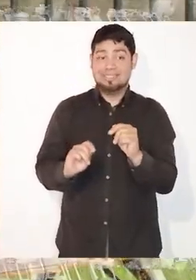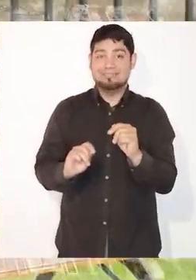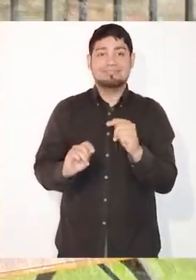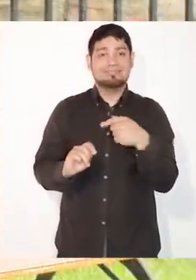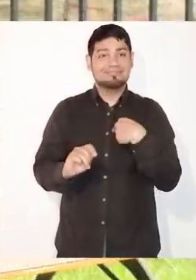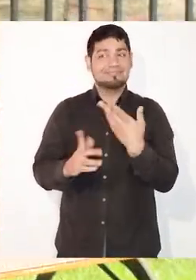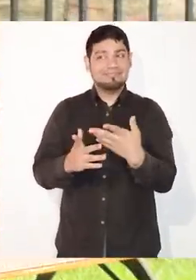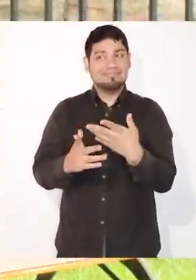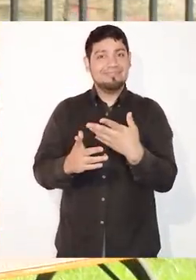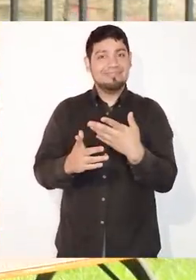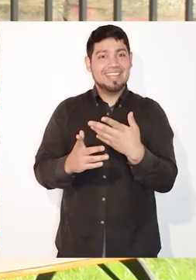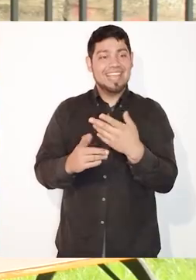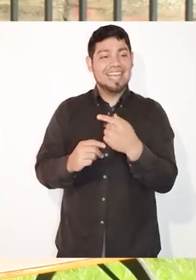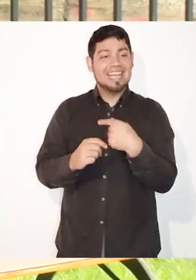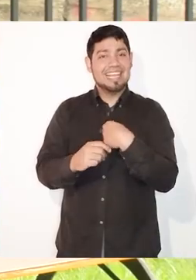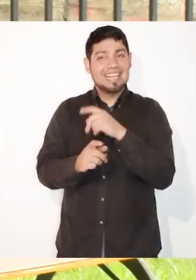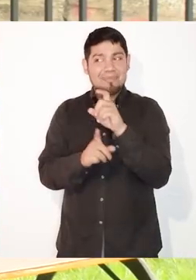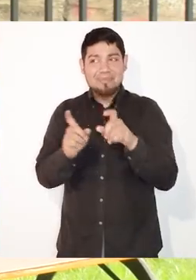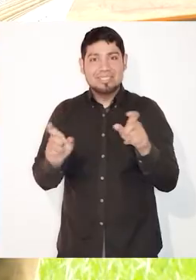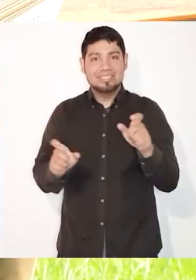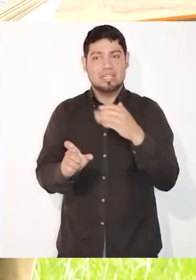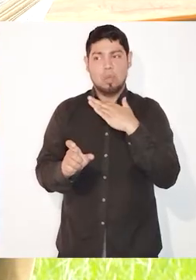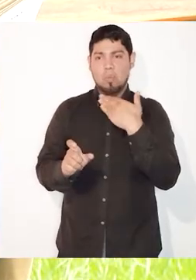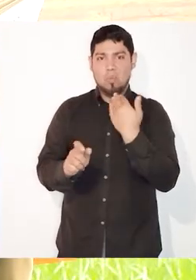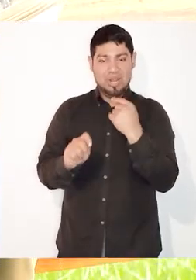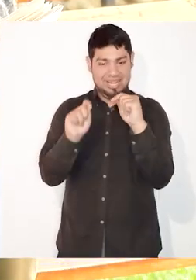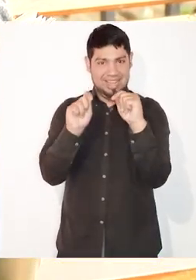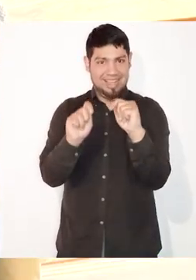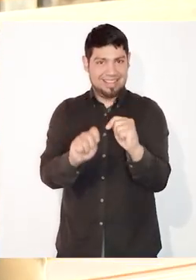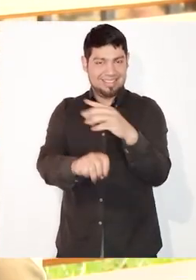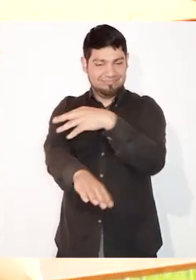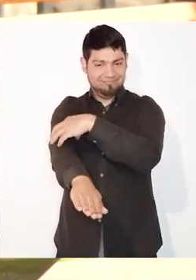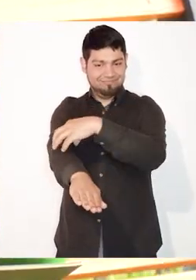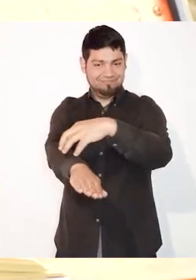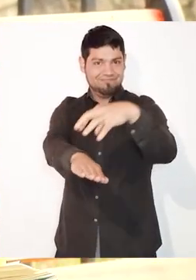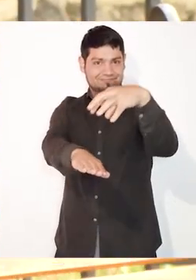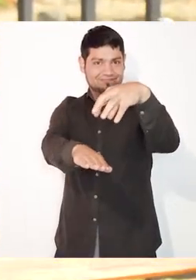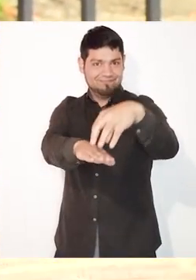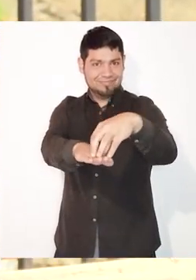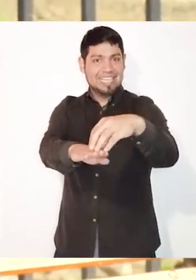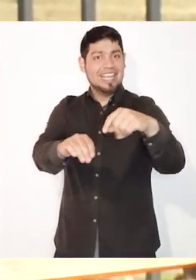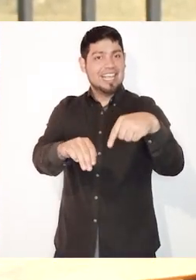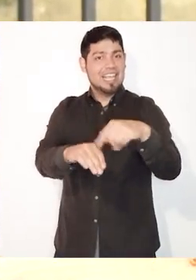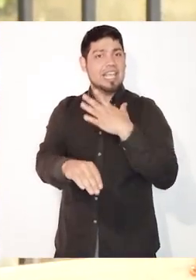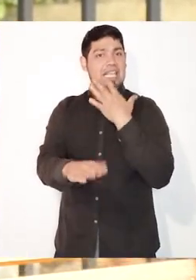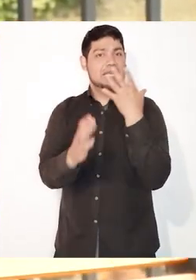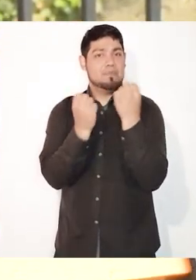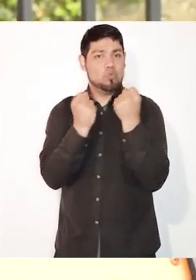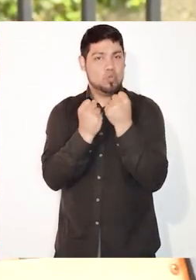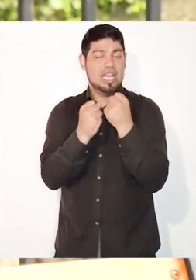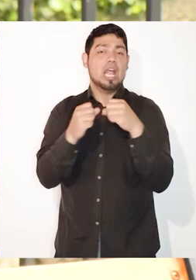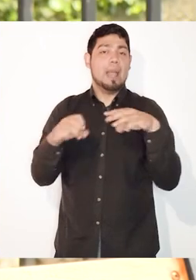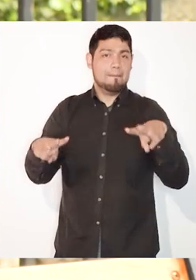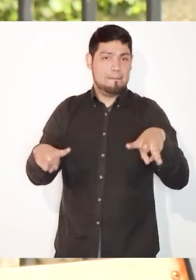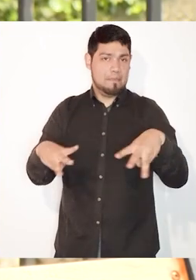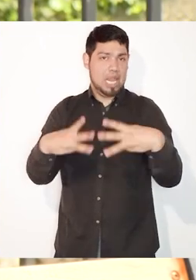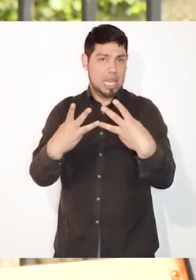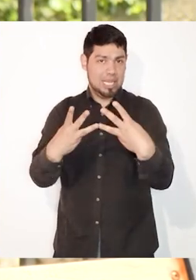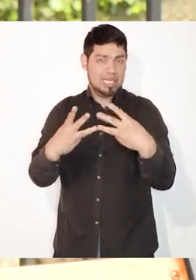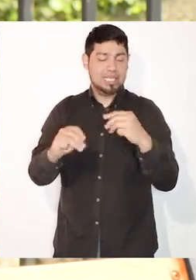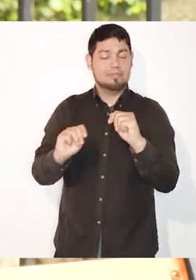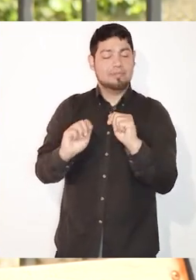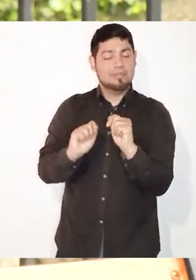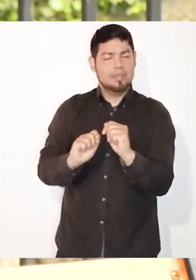un cementerio, es decir, la presencia de la muerte en el territorio. A partir de esa idea, comienzo a explorar diferentes